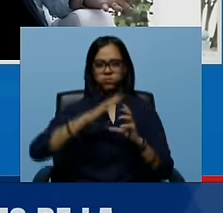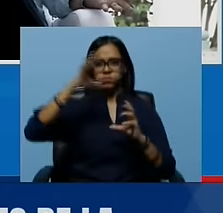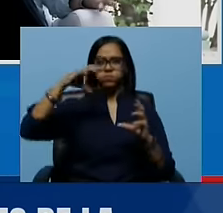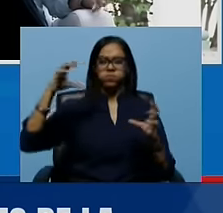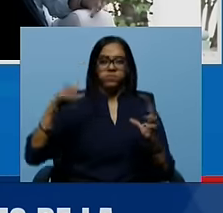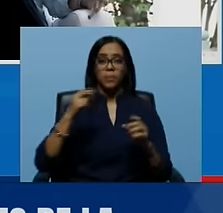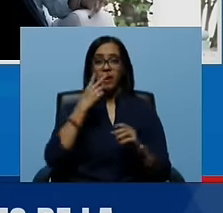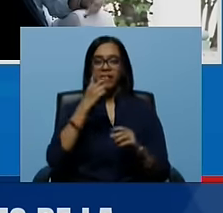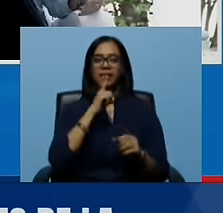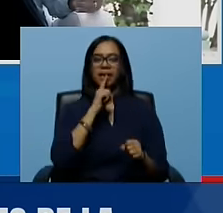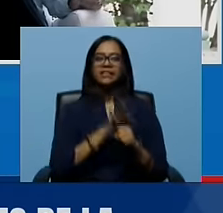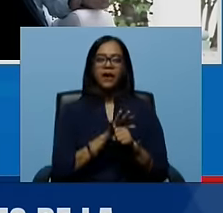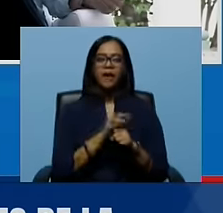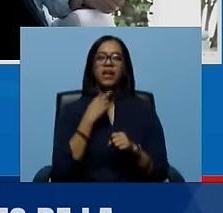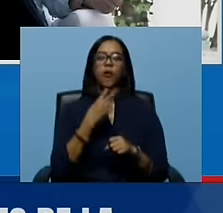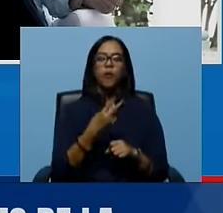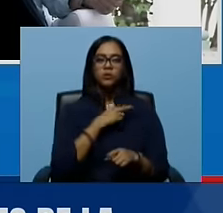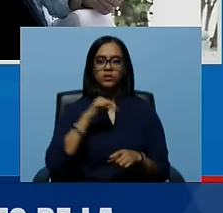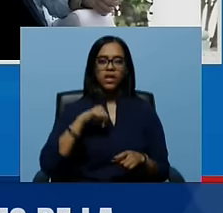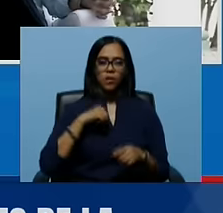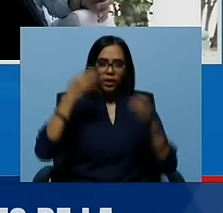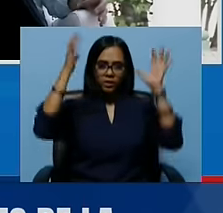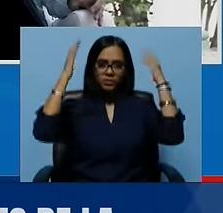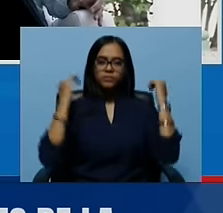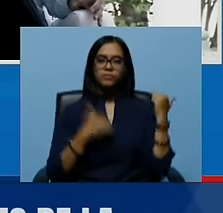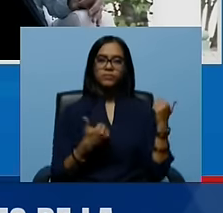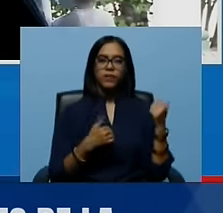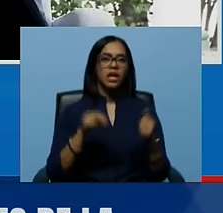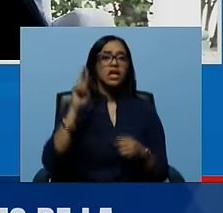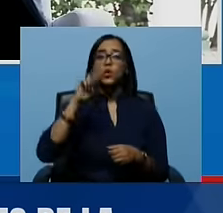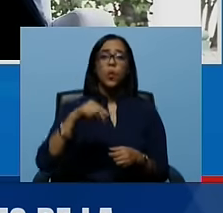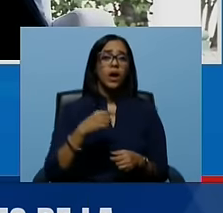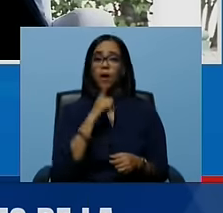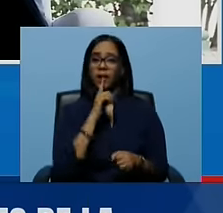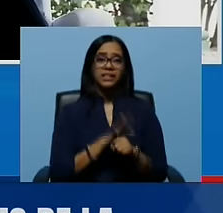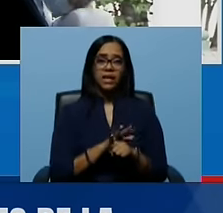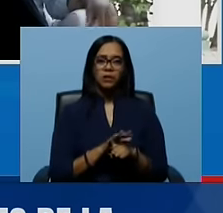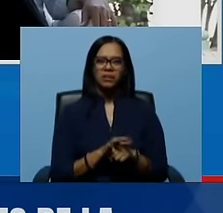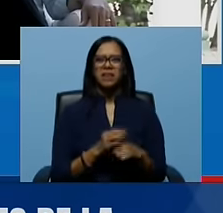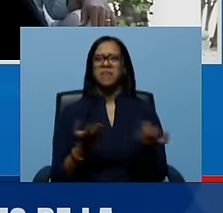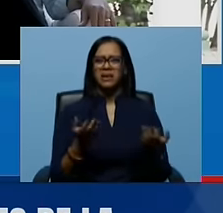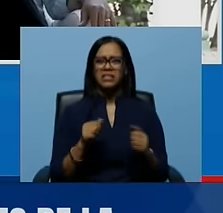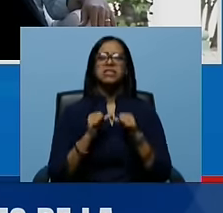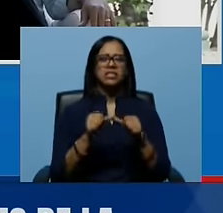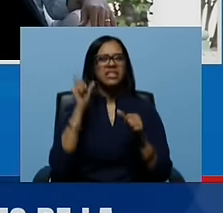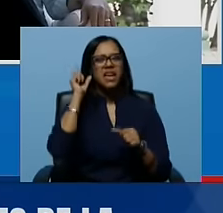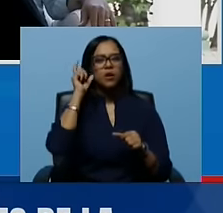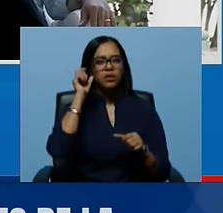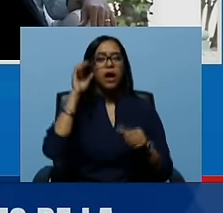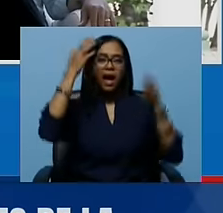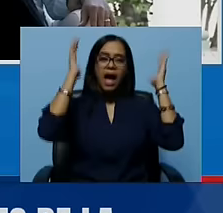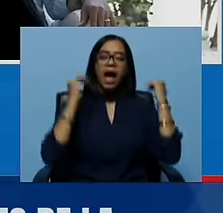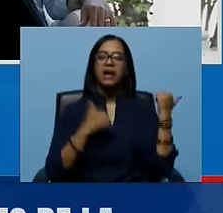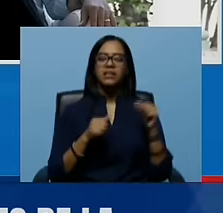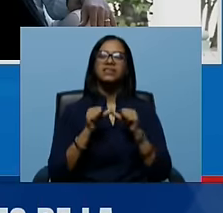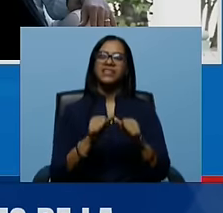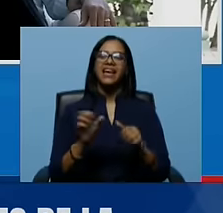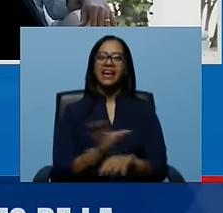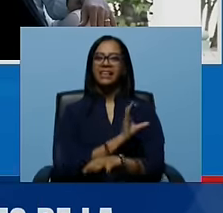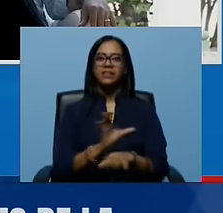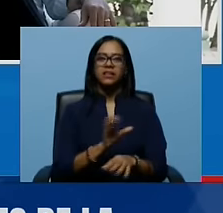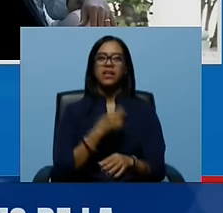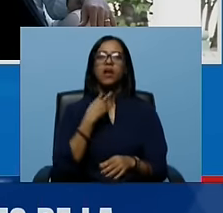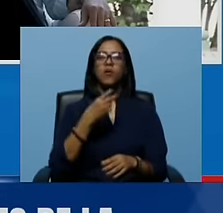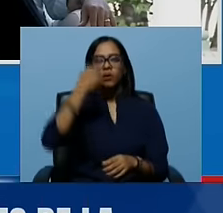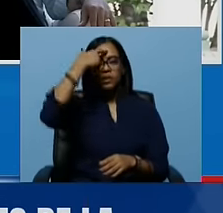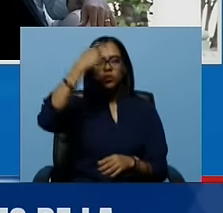si callaban la voz de nuestro juglar. Y jamás lo callaron. Es más, todavía no lo han callado. Y Ali todavía canta en la voz de su